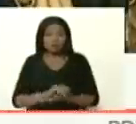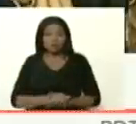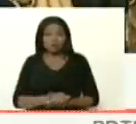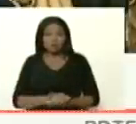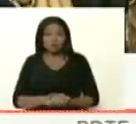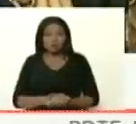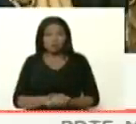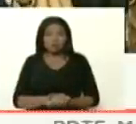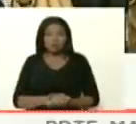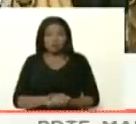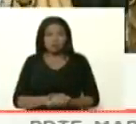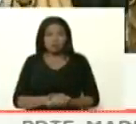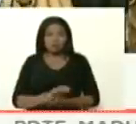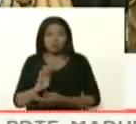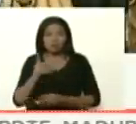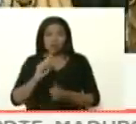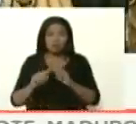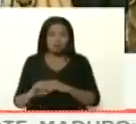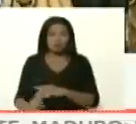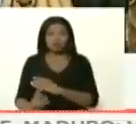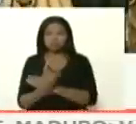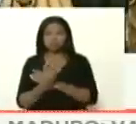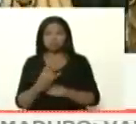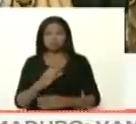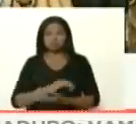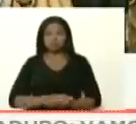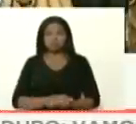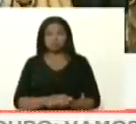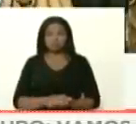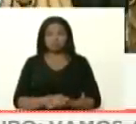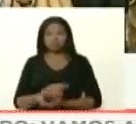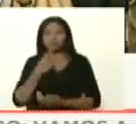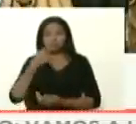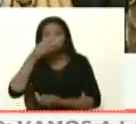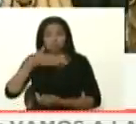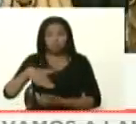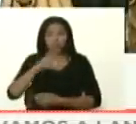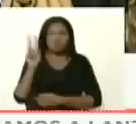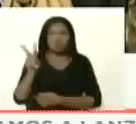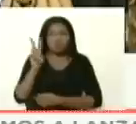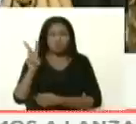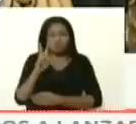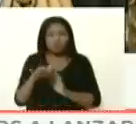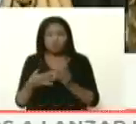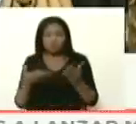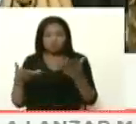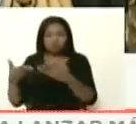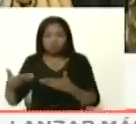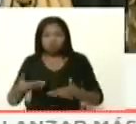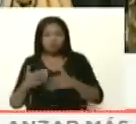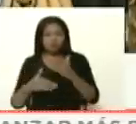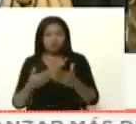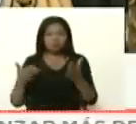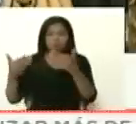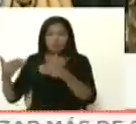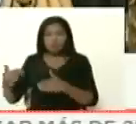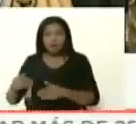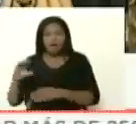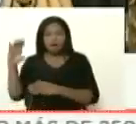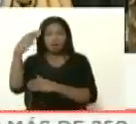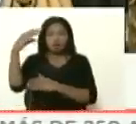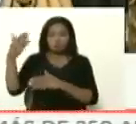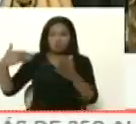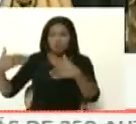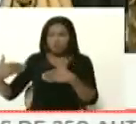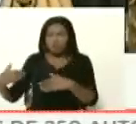tiende a creer en lo falso. Se lo digo al pueblo de Venezuela, ofertas engañosas, venga a Colombia y